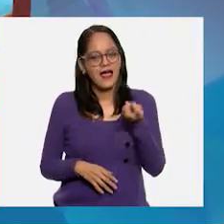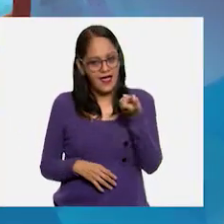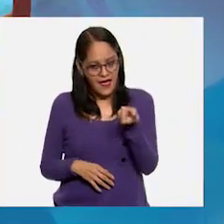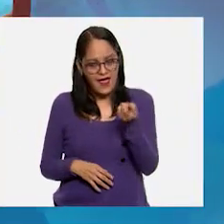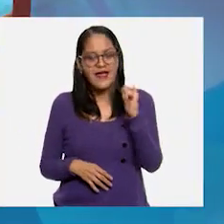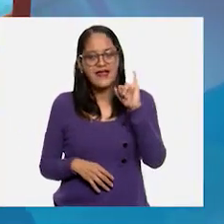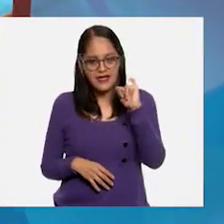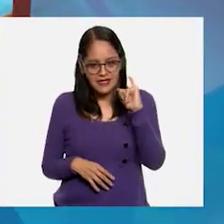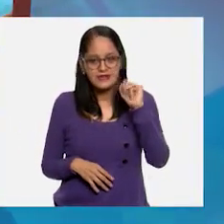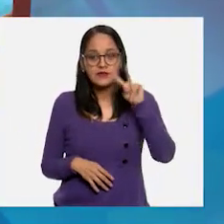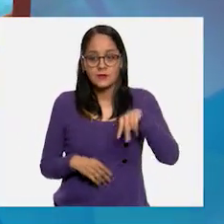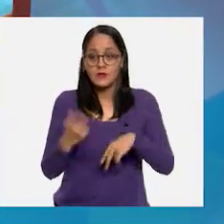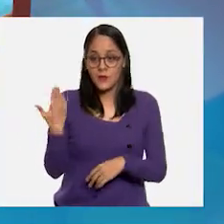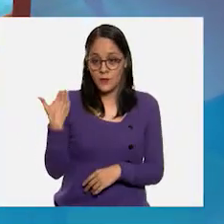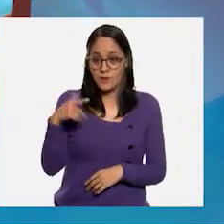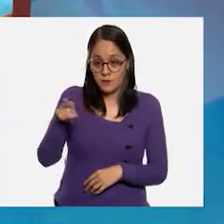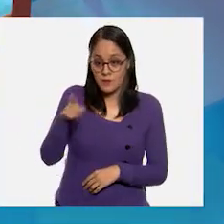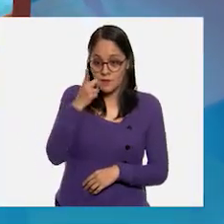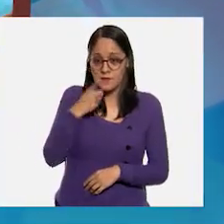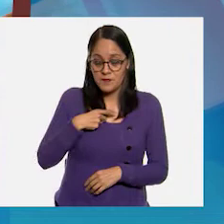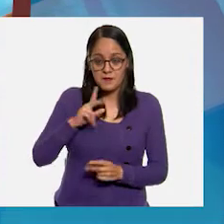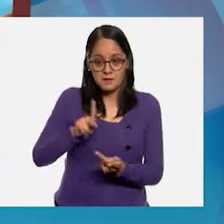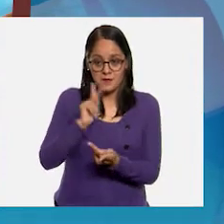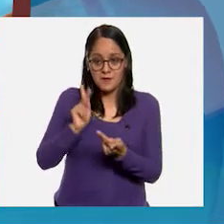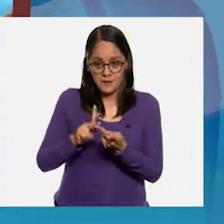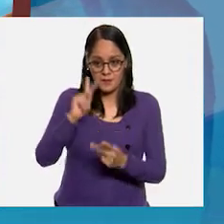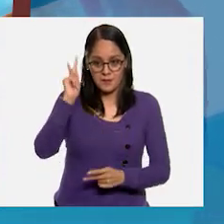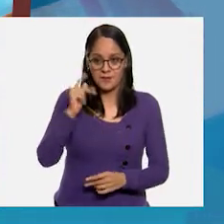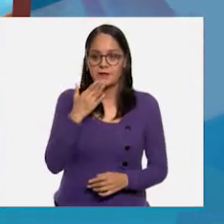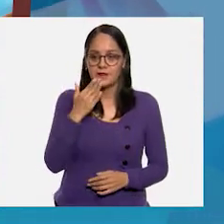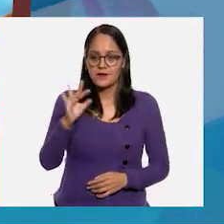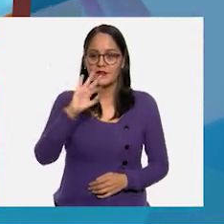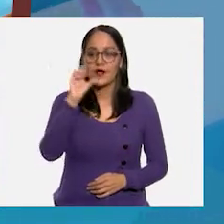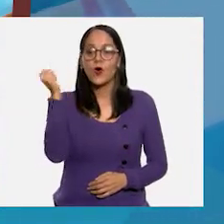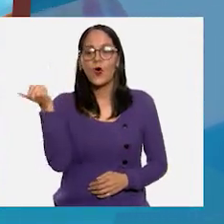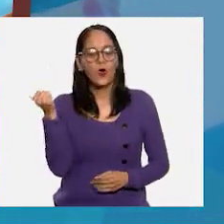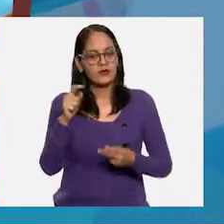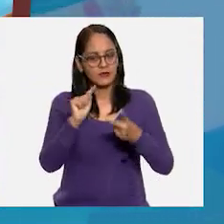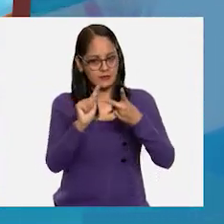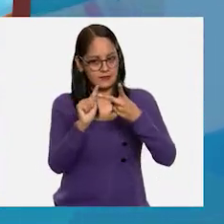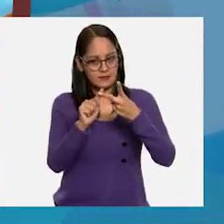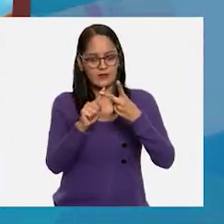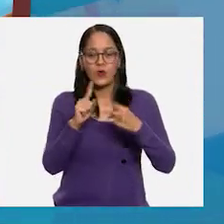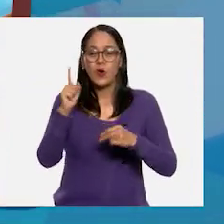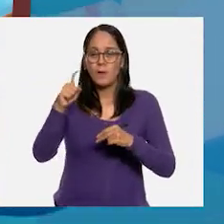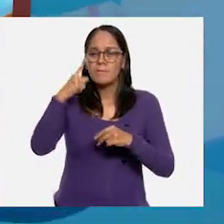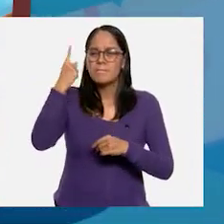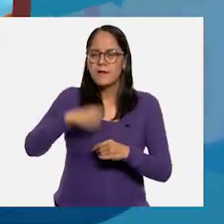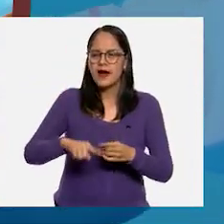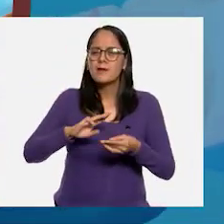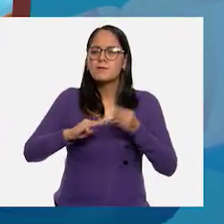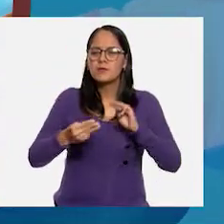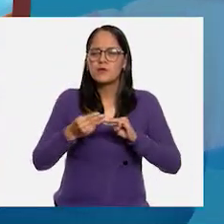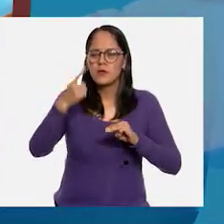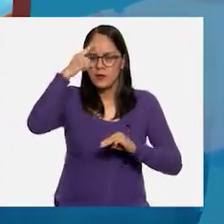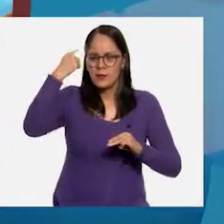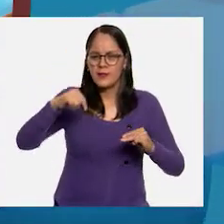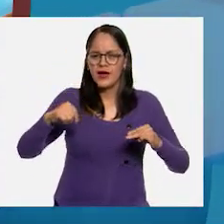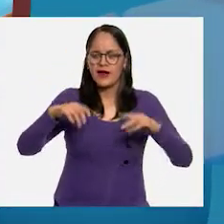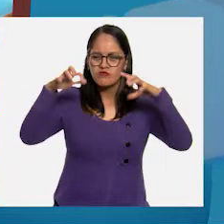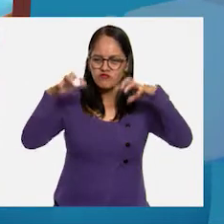Exactamente, Ale. Eso que dices es perfecto. El segundo componente para que ocurra un desastre